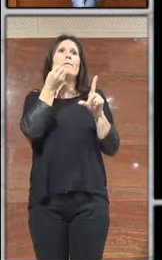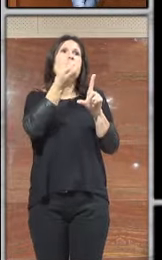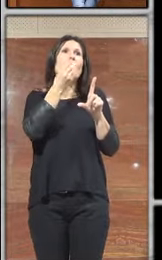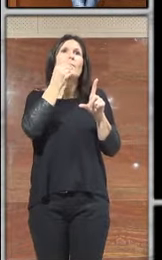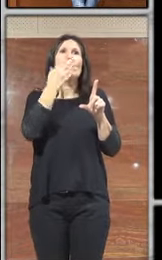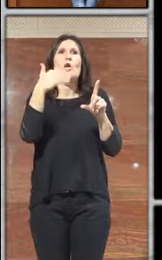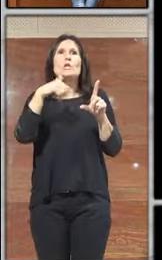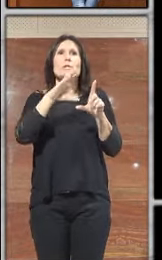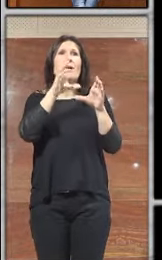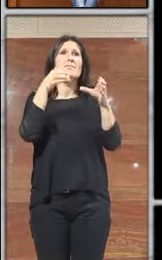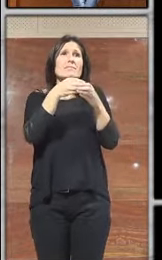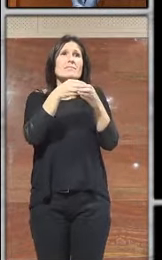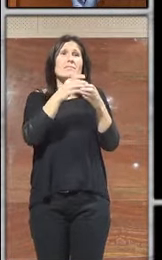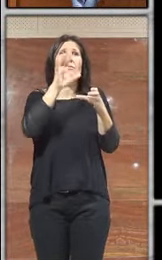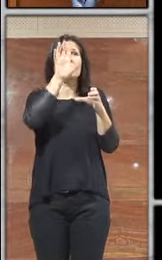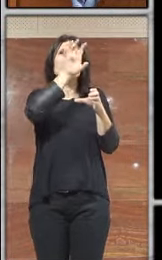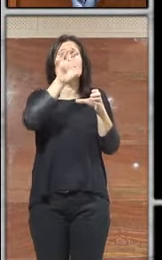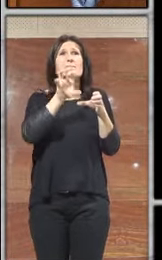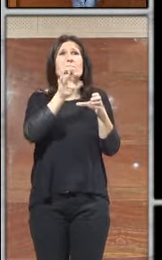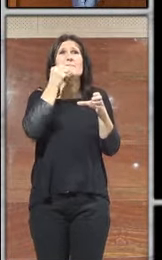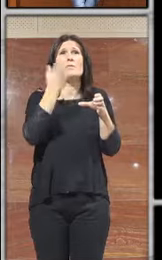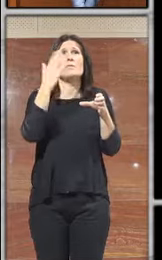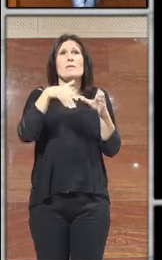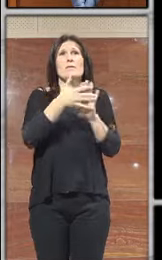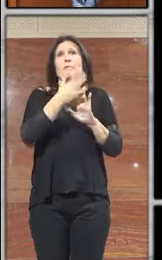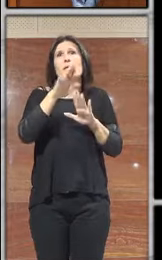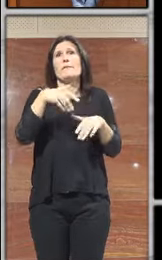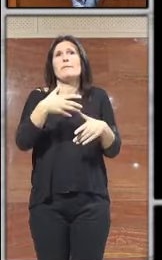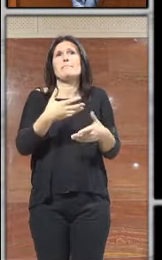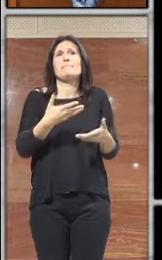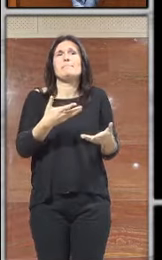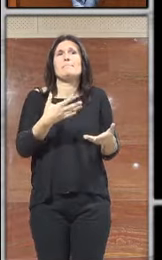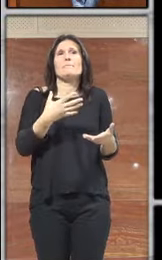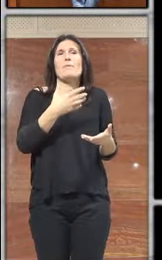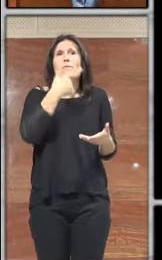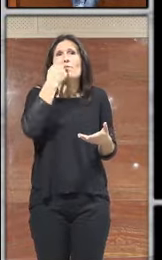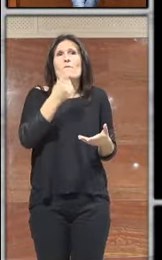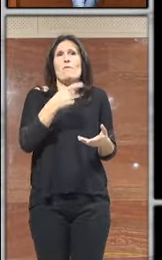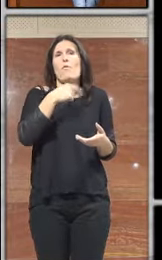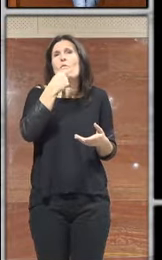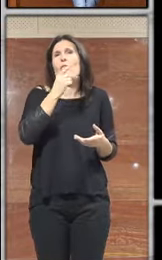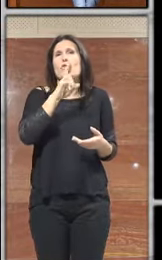empaquetada, por decirlo de una manera coloquial, pues no es fácil.